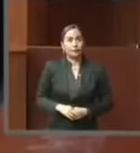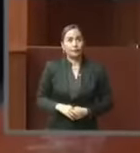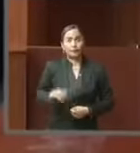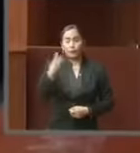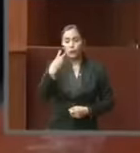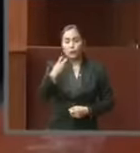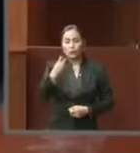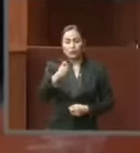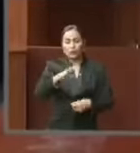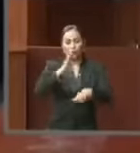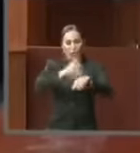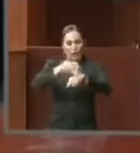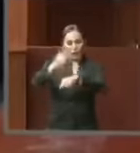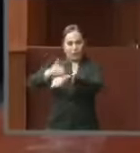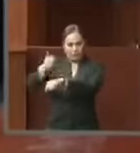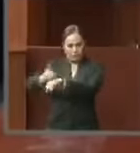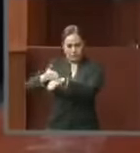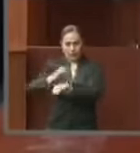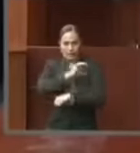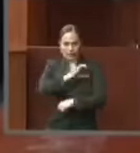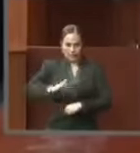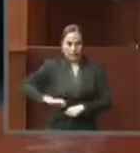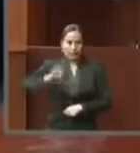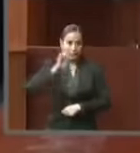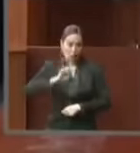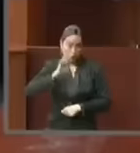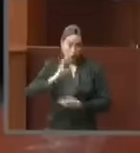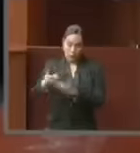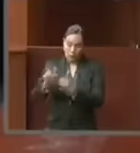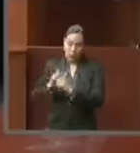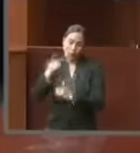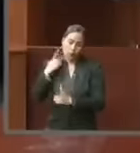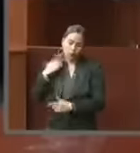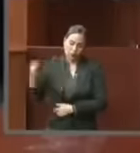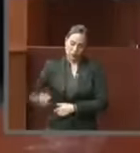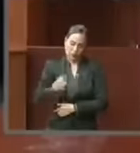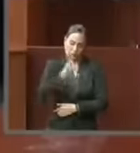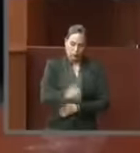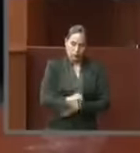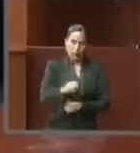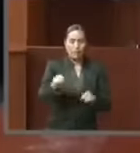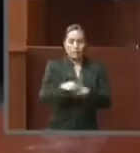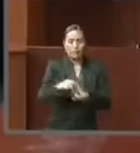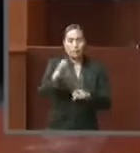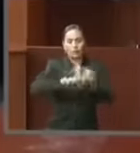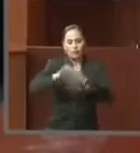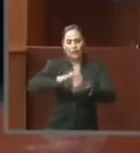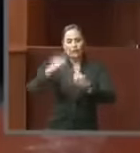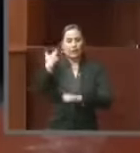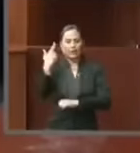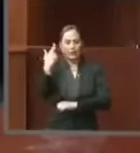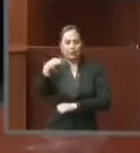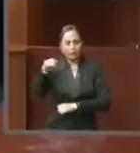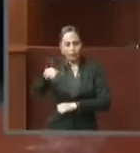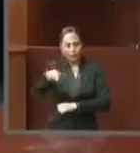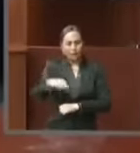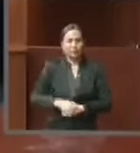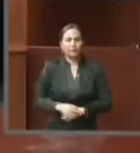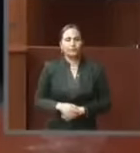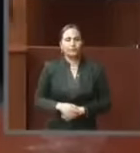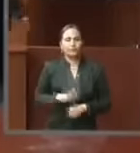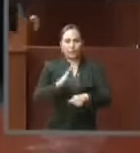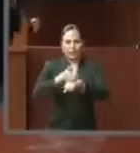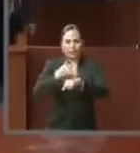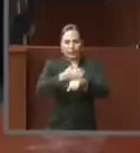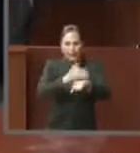correspondan a la candidata a los partidos que la postularon y a las concesionarias de radio involucradas así como dar vista al